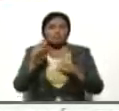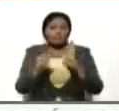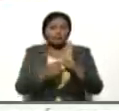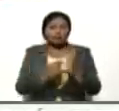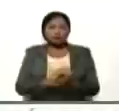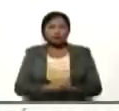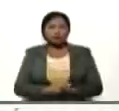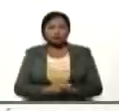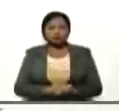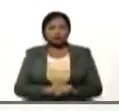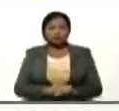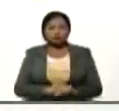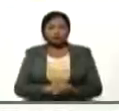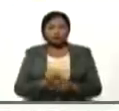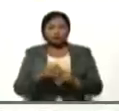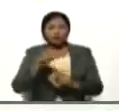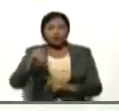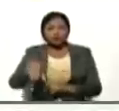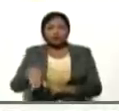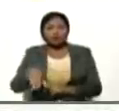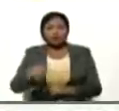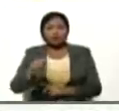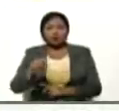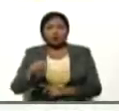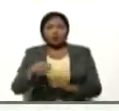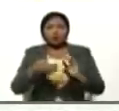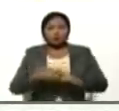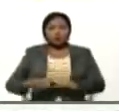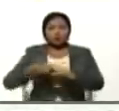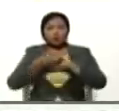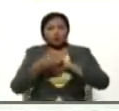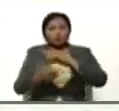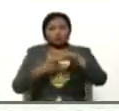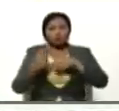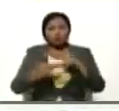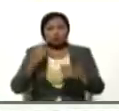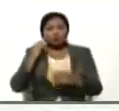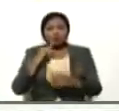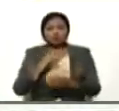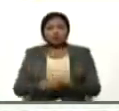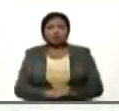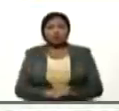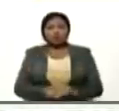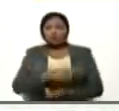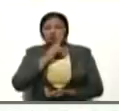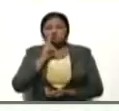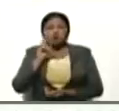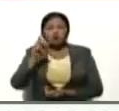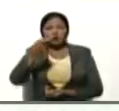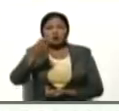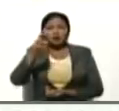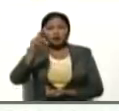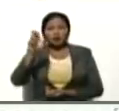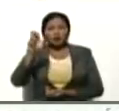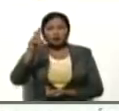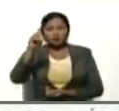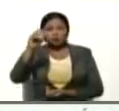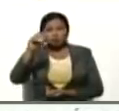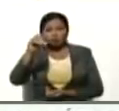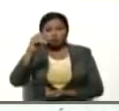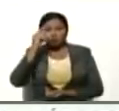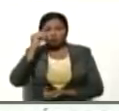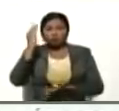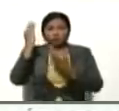el candidato para el estado Trujillo de la Revolución Bolivariana recibe el nombre de Gerardo Márquez, nuestro compañero